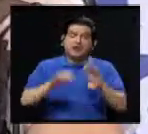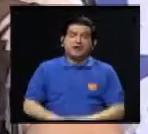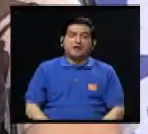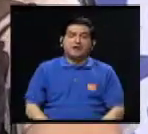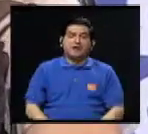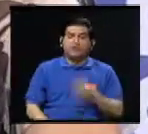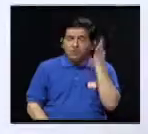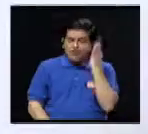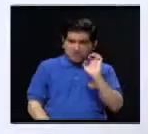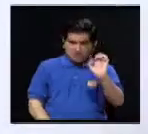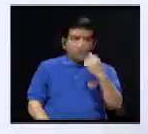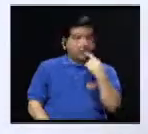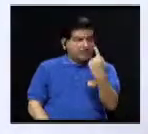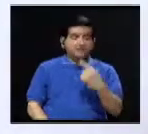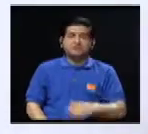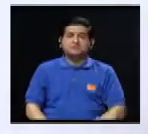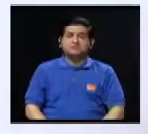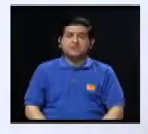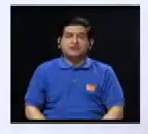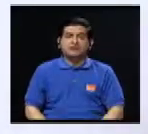al final ustedes ven que ella dice,